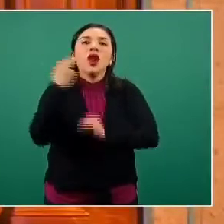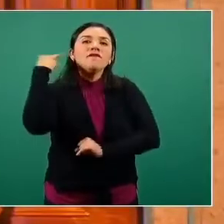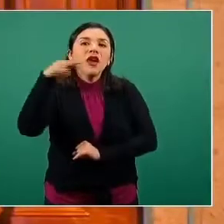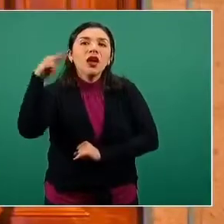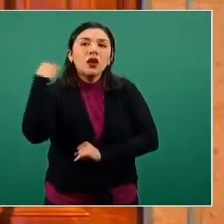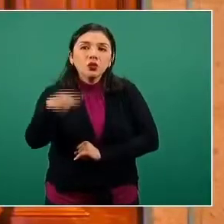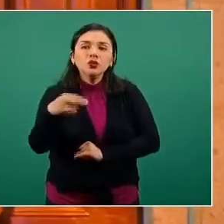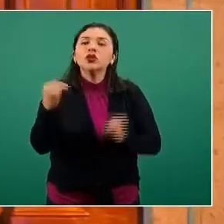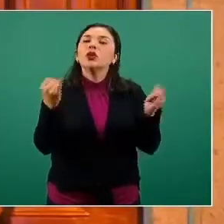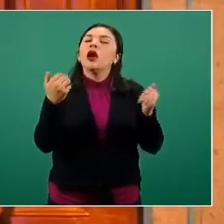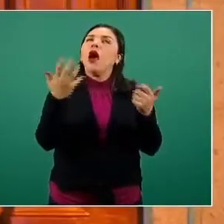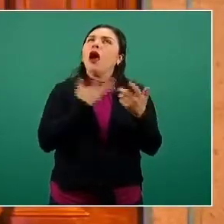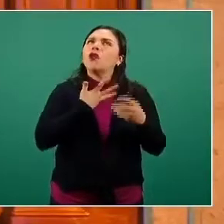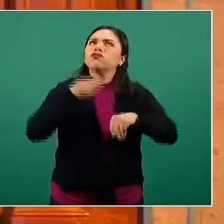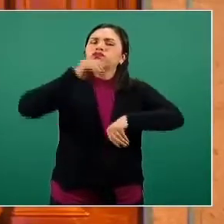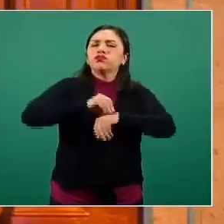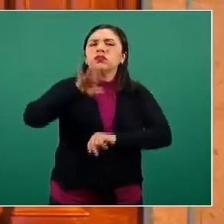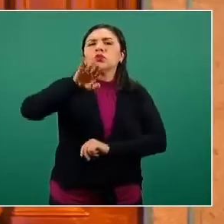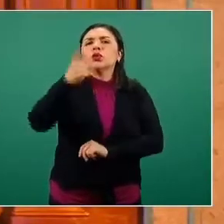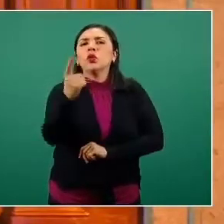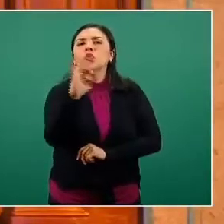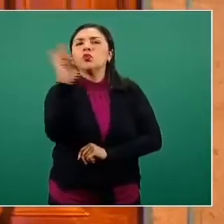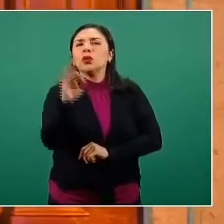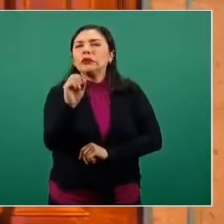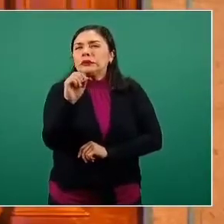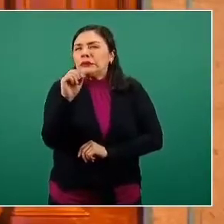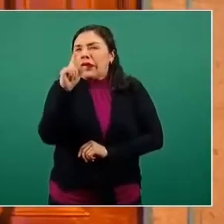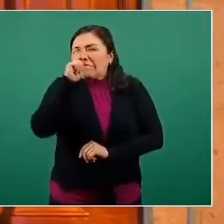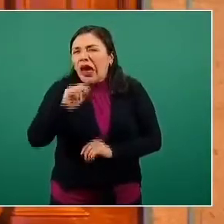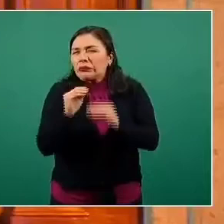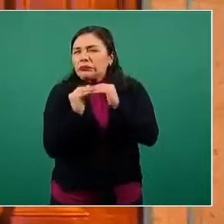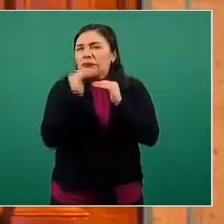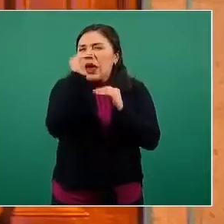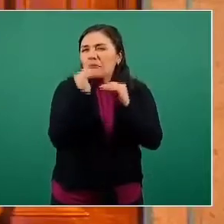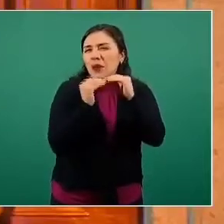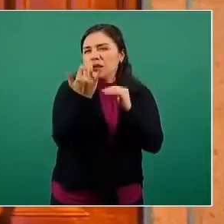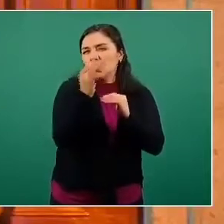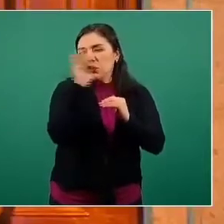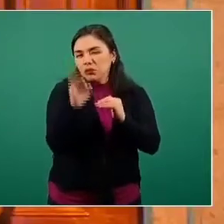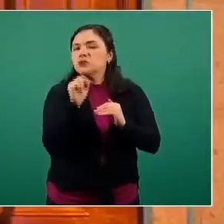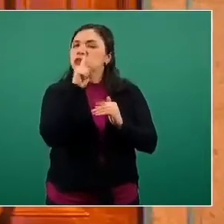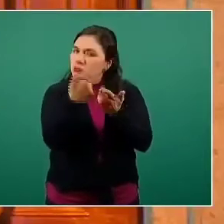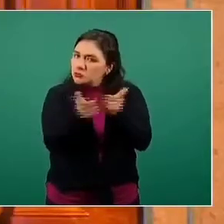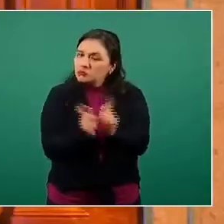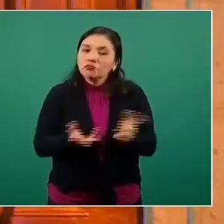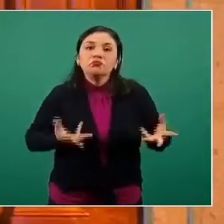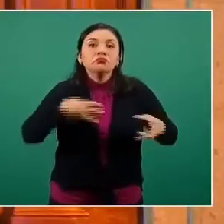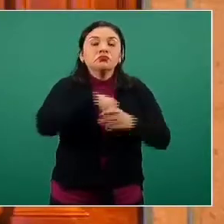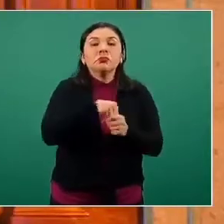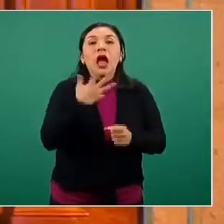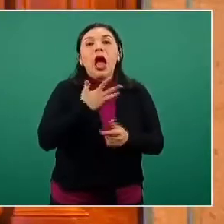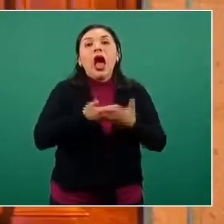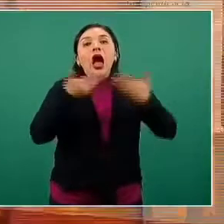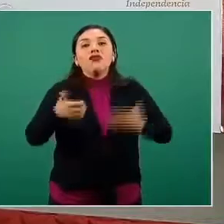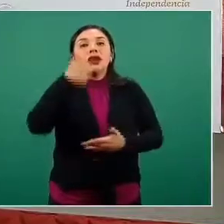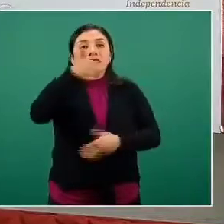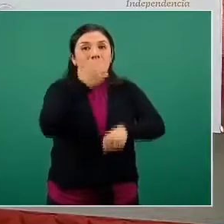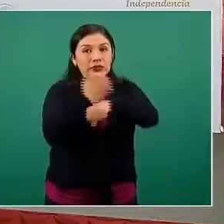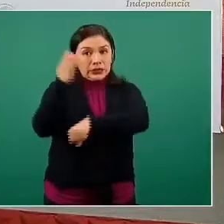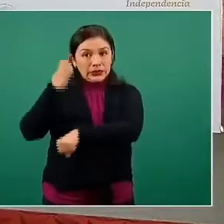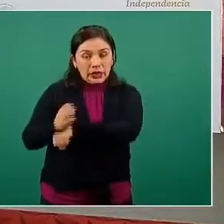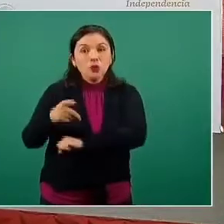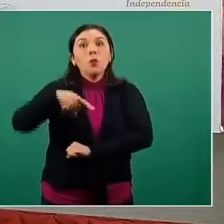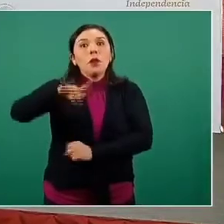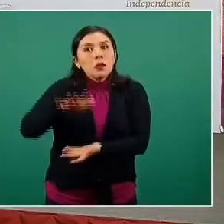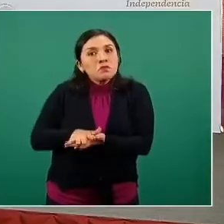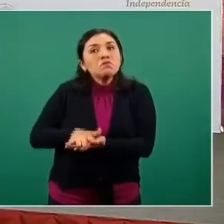un 51%, es decir, apenas está cruzando este 50% y por lo tanto integra al grupo y ahora son 6 entidades. Pero la